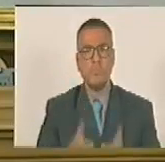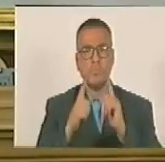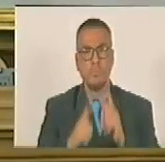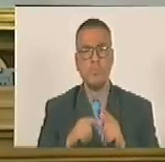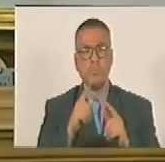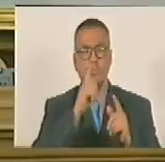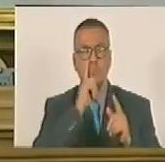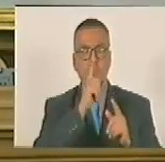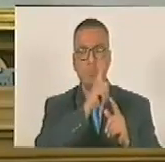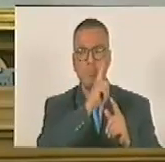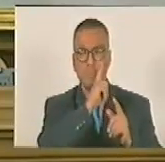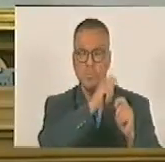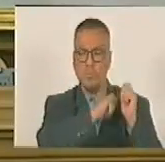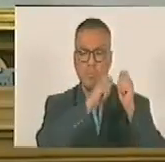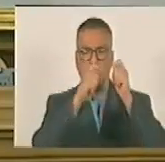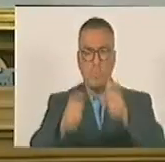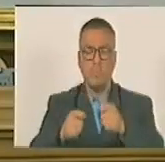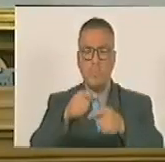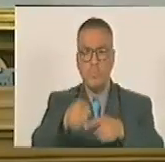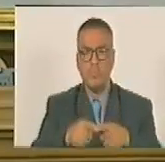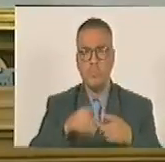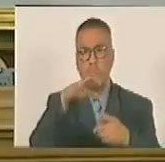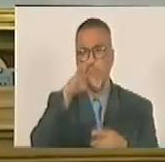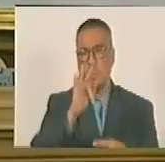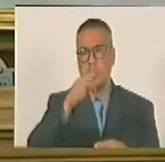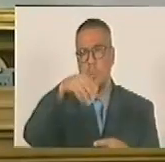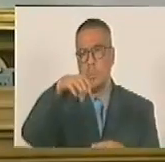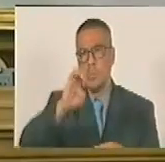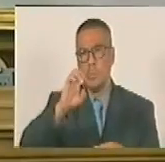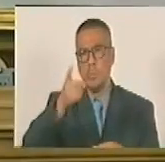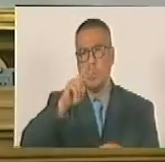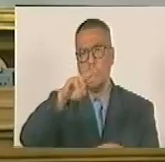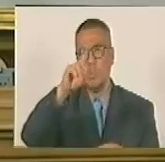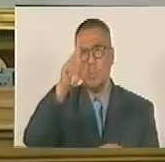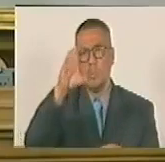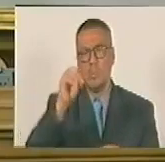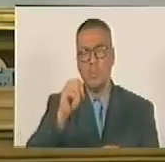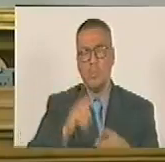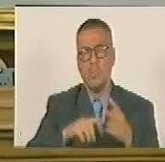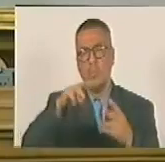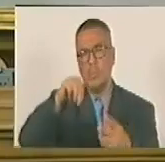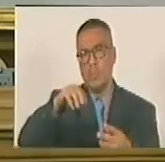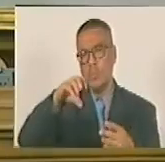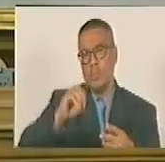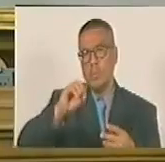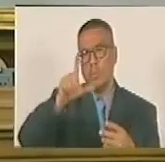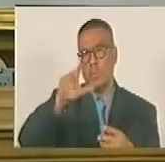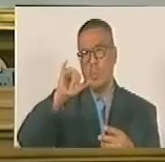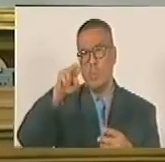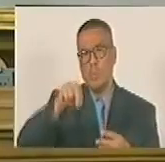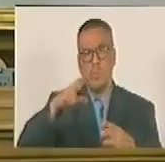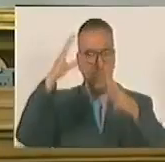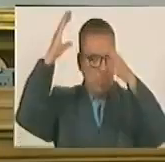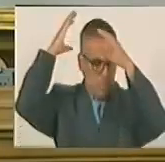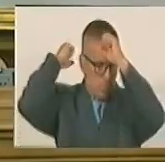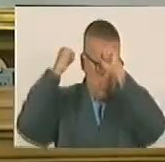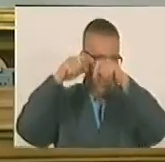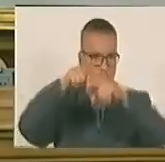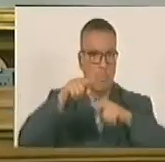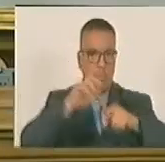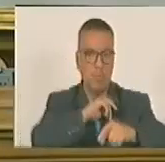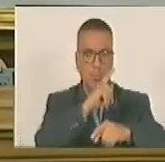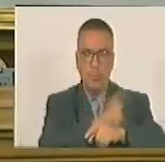del nombramiento del ciudadano Freddy Eduardo Molina Gutiérrez como embajador extraordinario